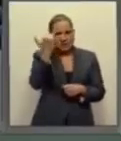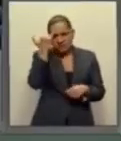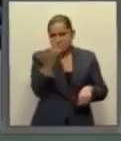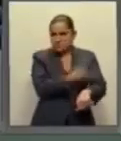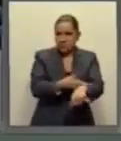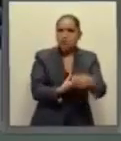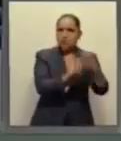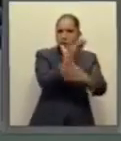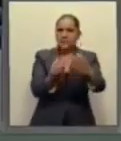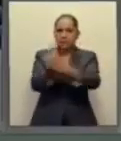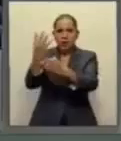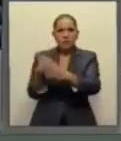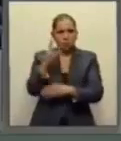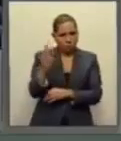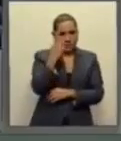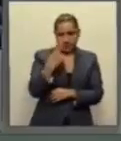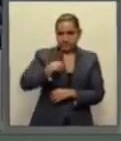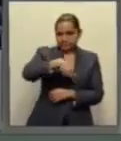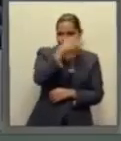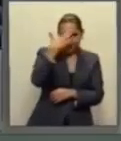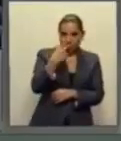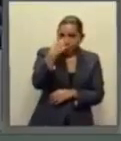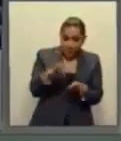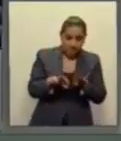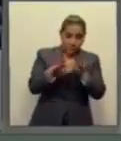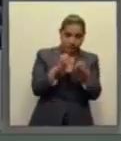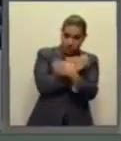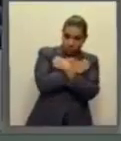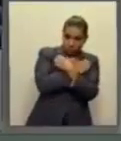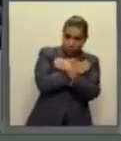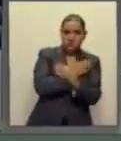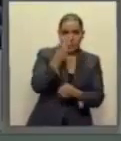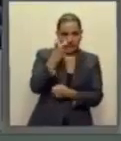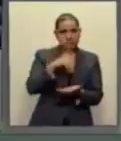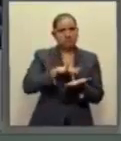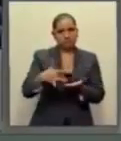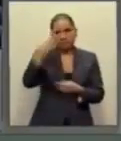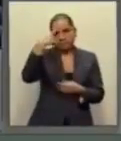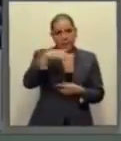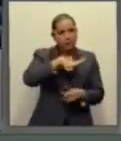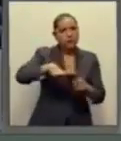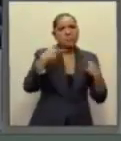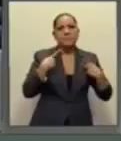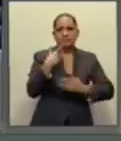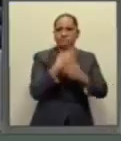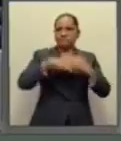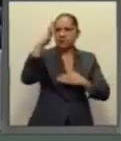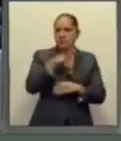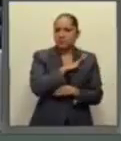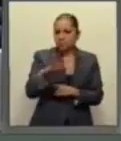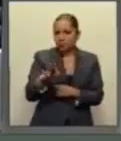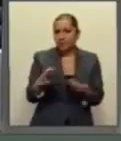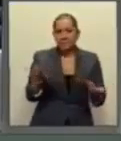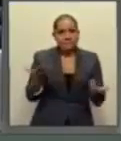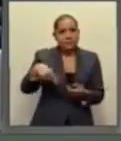es la única herramienta efectiva para el desarrollo de la población. Honremos su memoria respetando su legado,